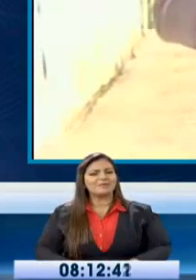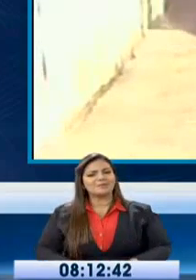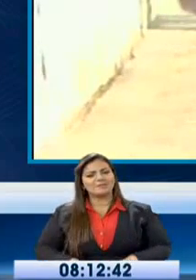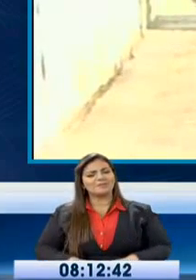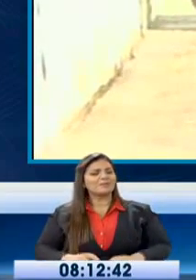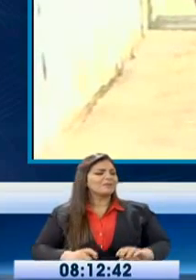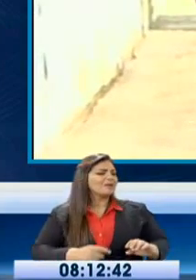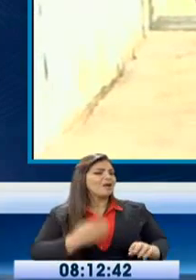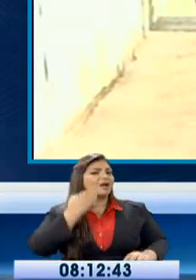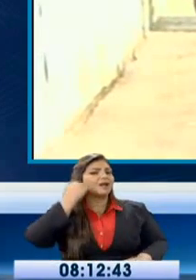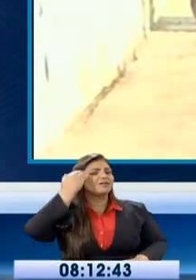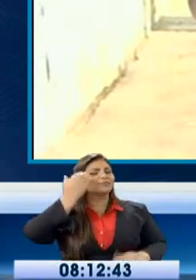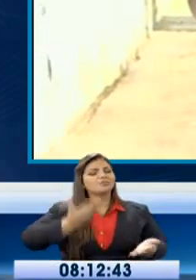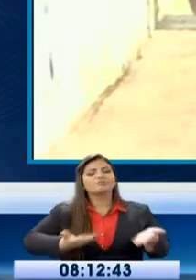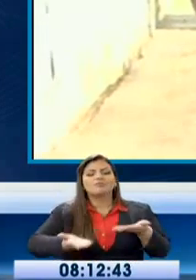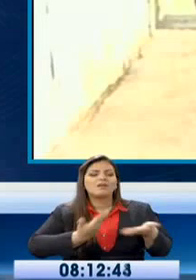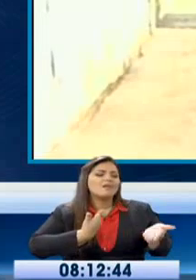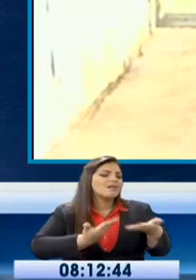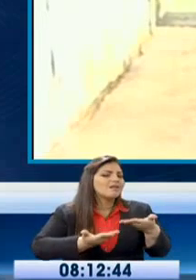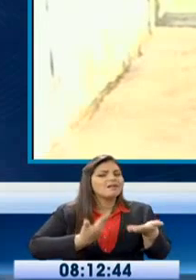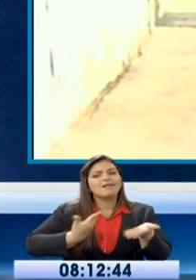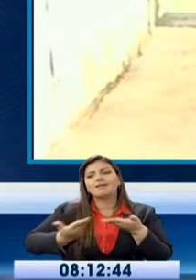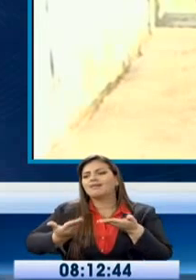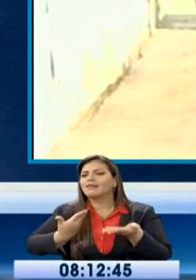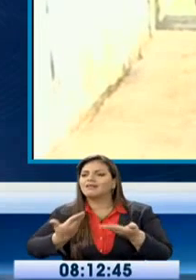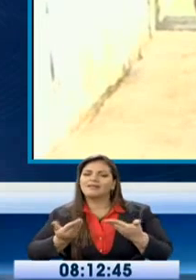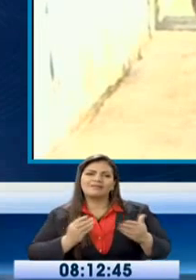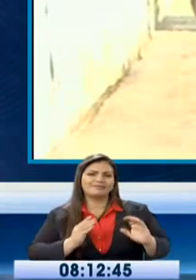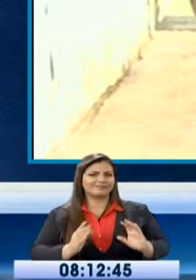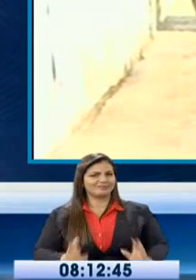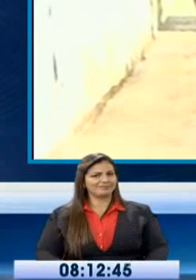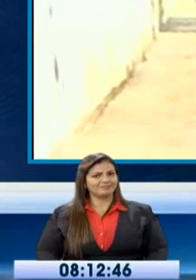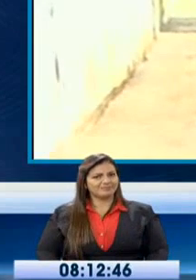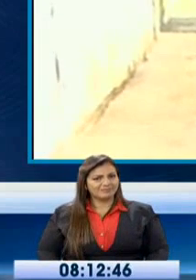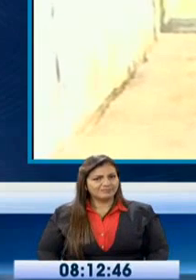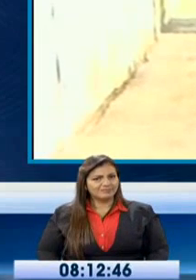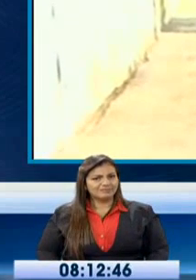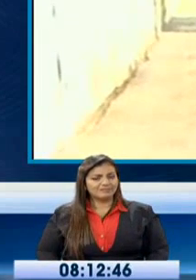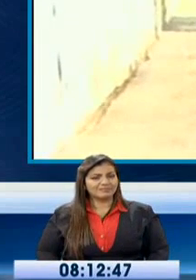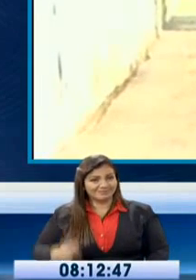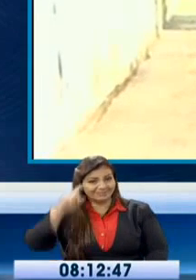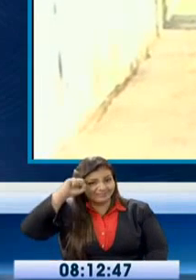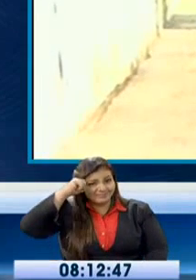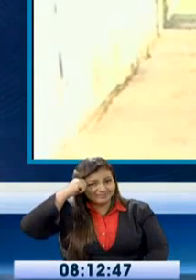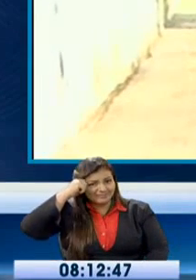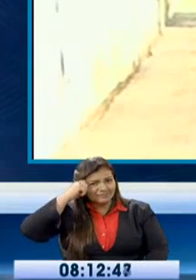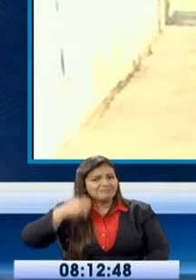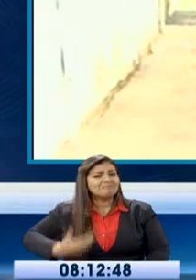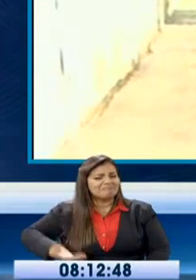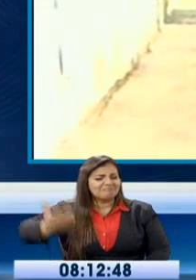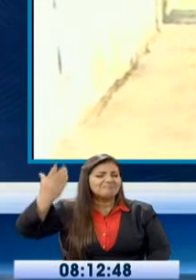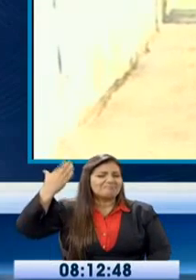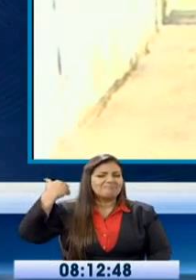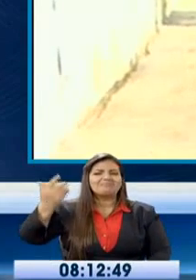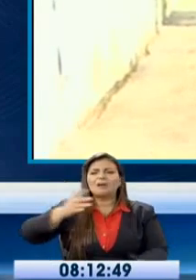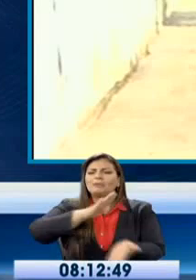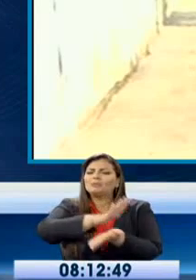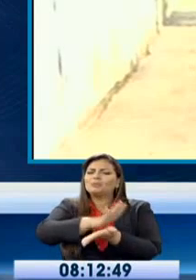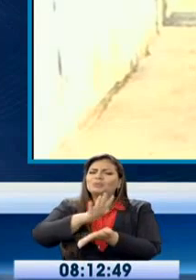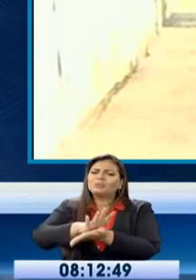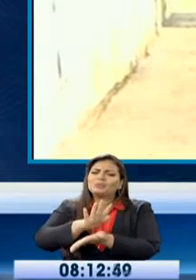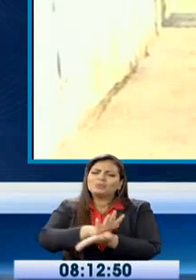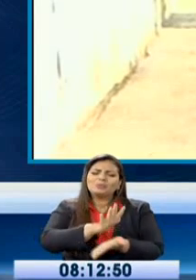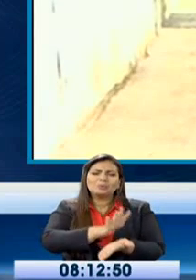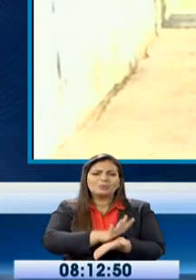Claro. Entonces, que sí, lo alcanzaste. Lo alcanzaste, bueno, qué bien, porque podrás recordarlo como que si fuese ayer recién lo que